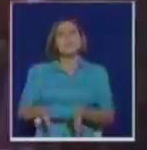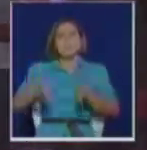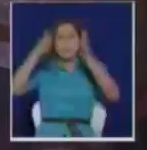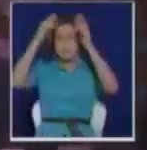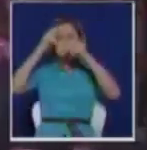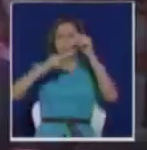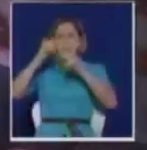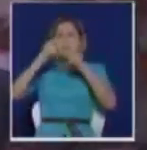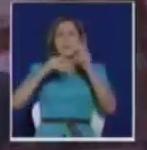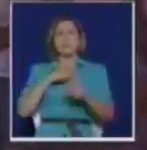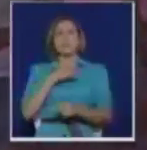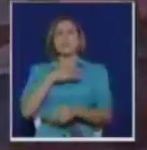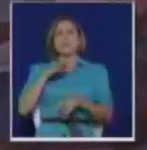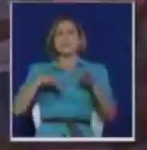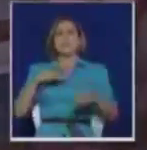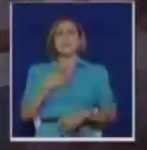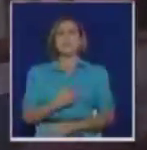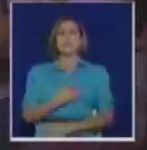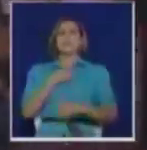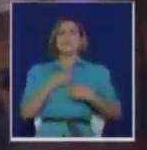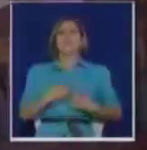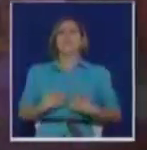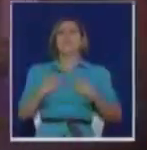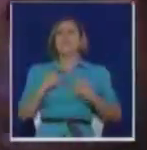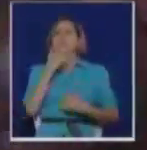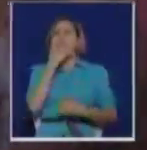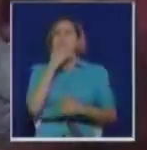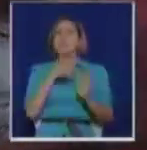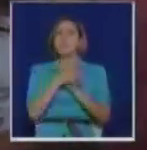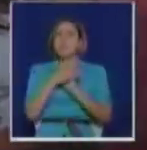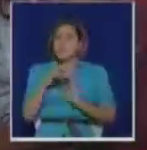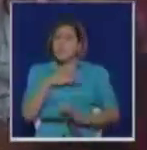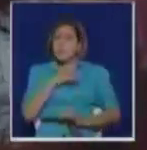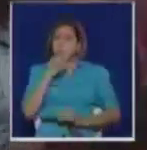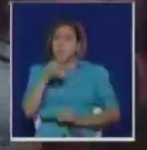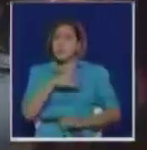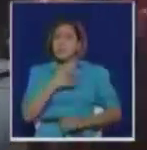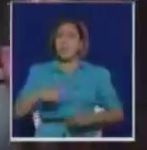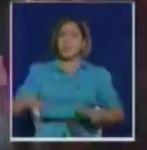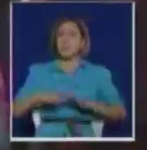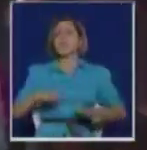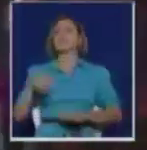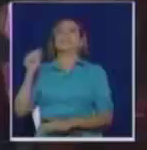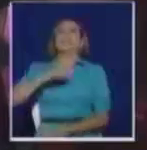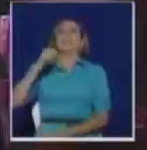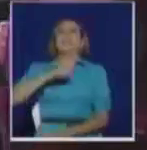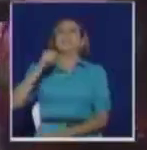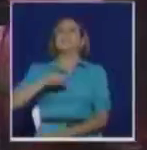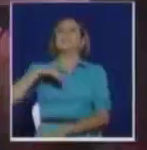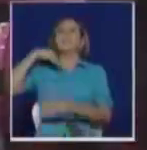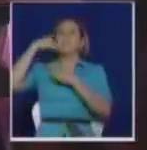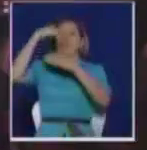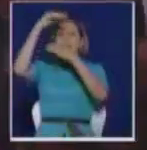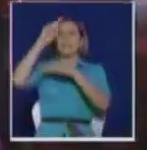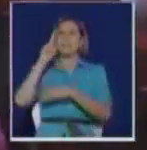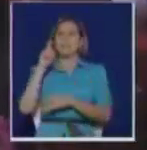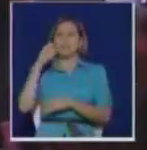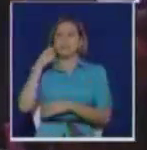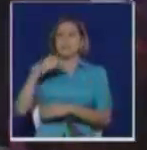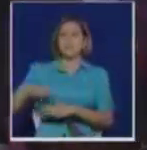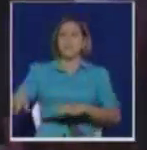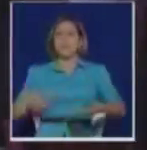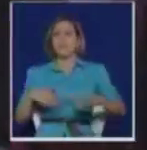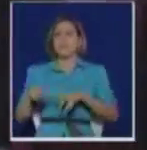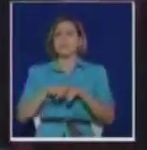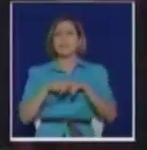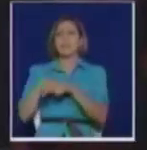altas. Algunas personas presentaron pánico y nerviosismo. ¿Ustedes sintieron el temblor de esta tarde? Sí, nosotros estábamos en el piso sexto cuando empezaron a moverse